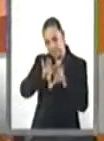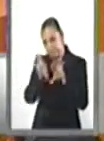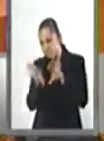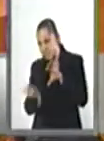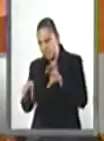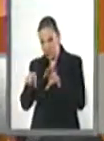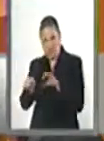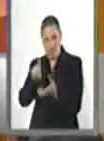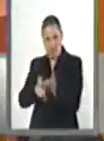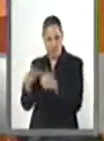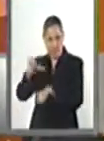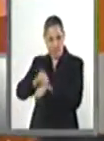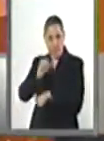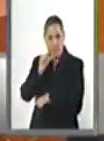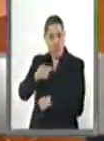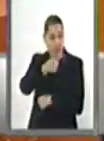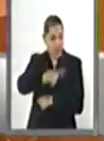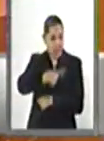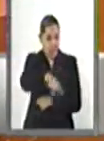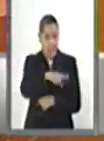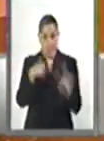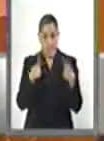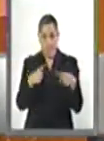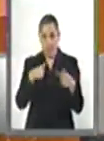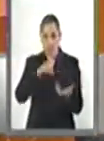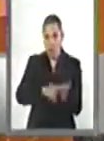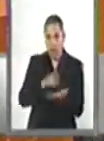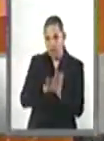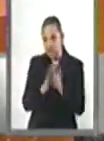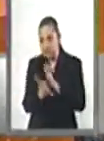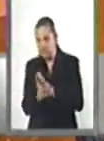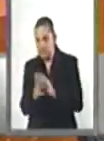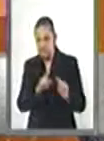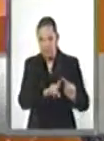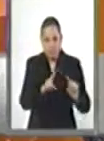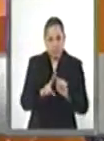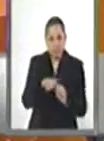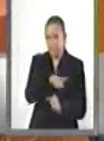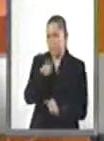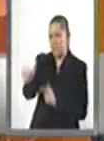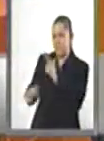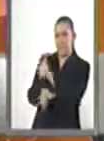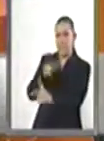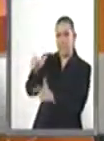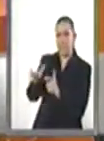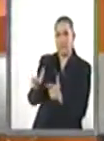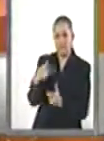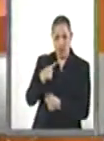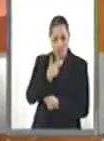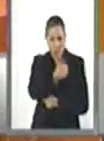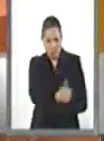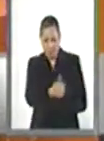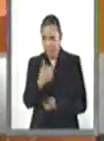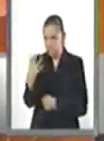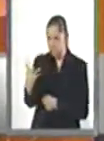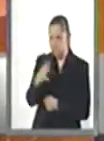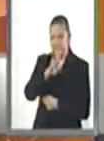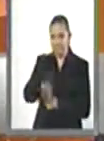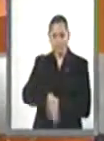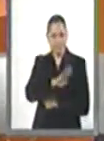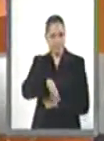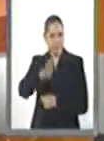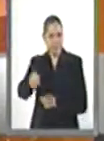ser recibidos a balazos por los delincuentes. No hay forma de reparar ese daño